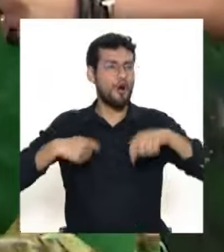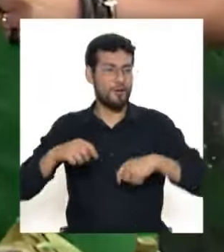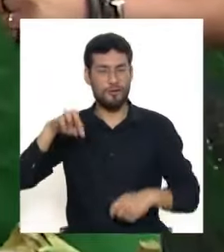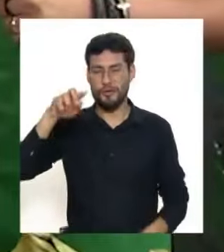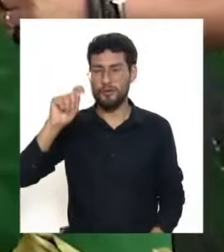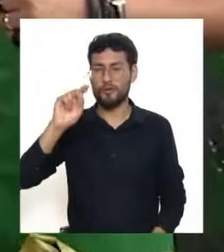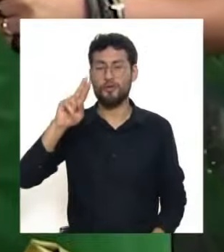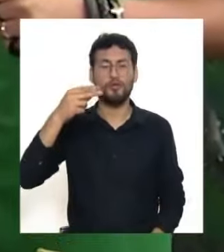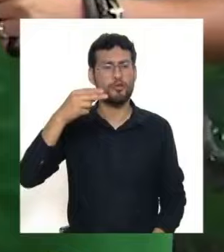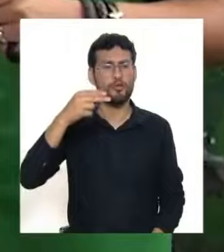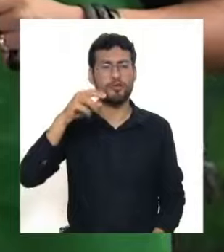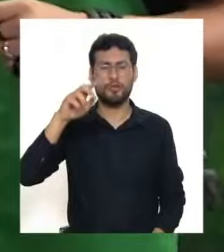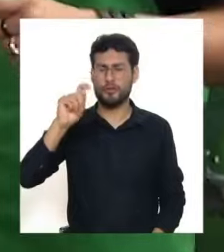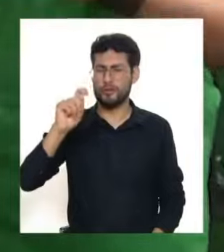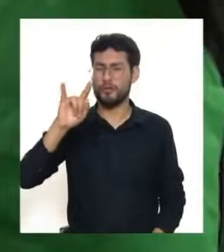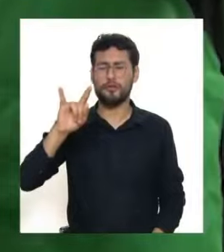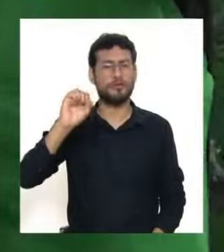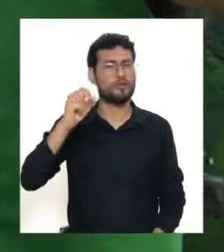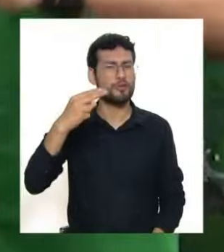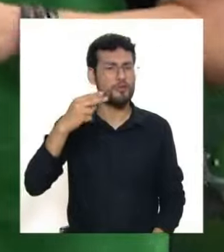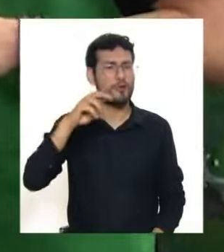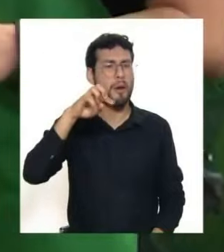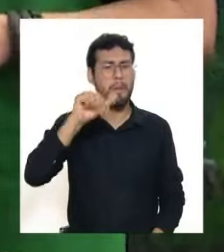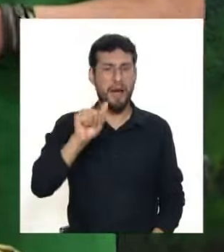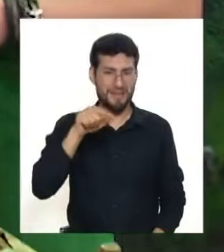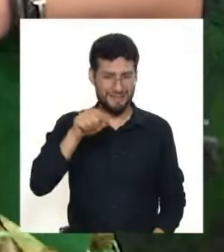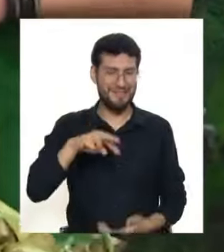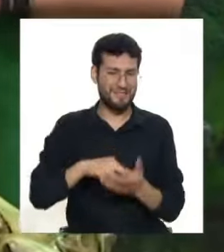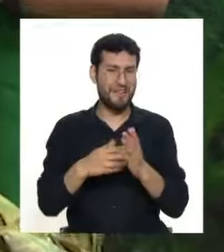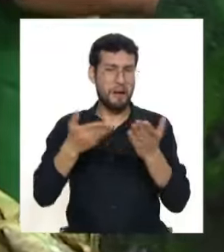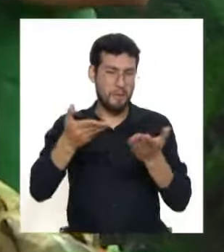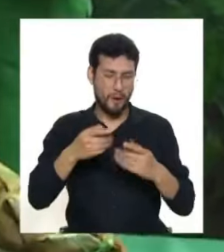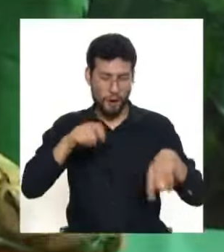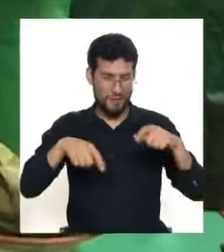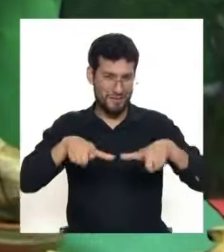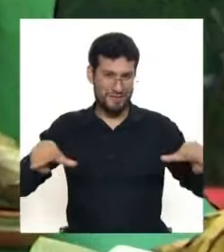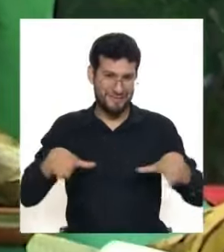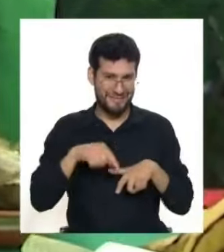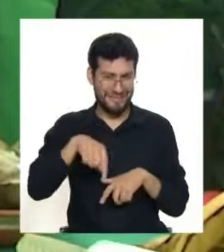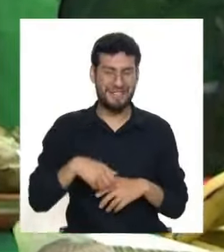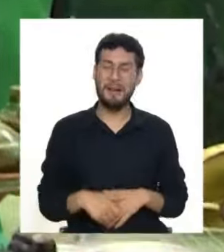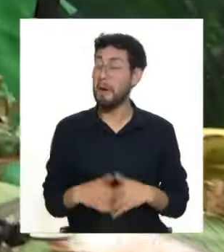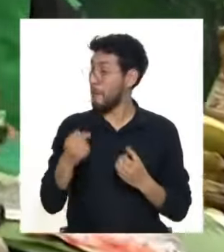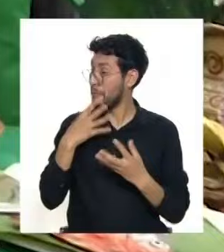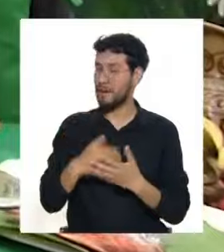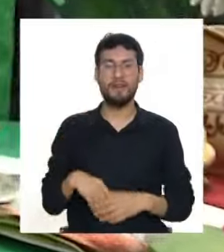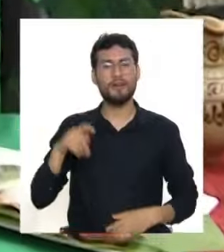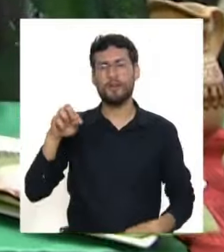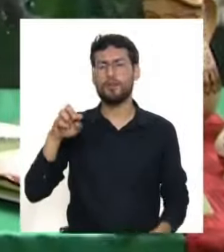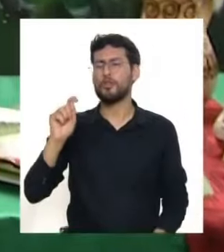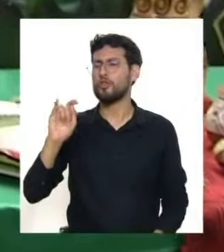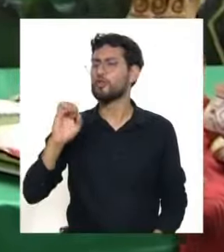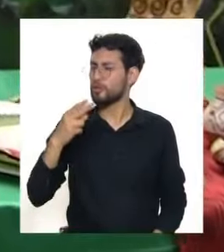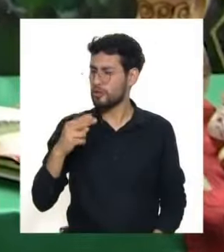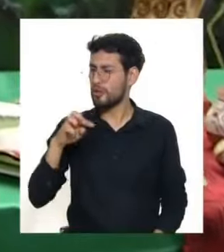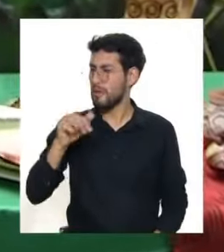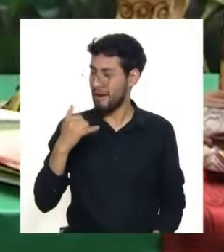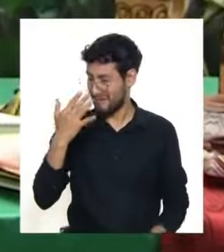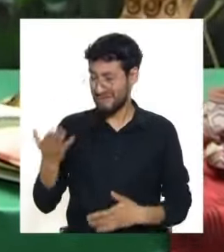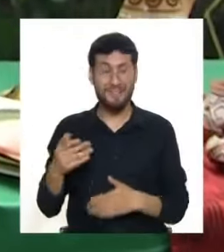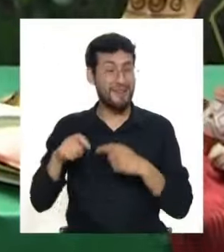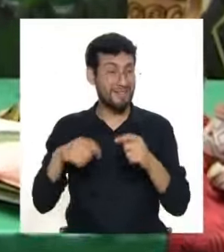llegan a la selva, dicen, pasa mi tuyupa. De frente hay una vez para que puedan comer algo, no puedan disfrutar algo de la casa. Vane, pero si es la tuyupa, entonces tenemos que empezar a cocinar.